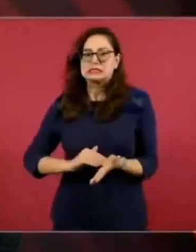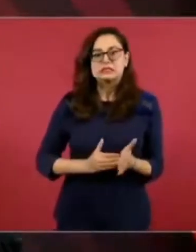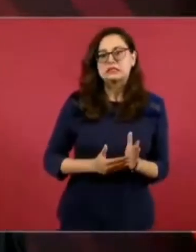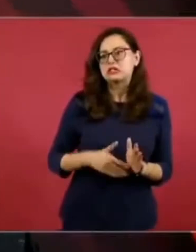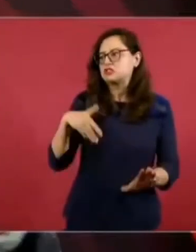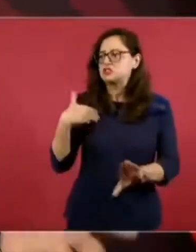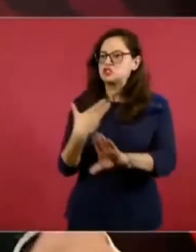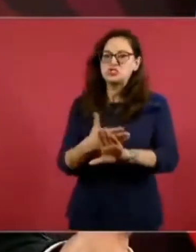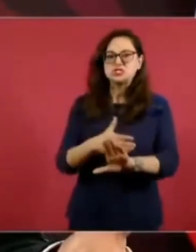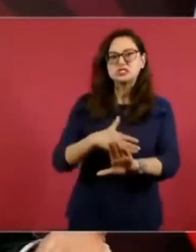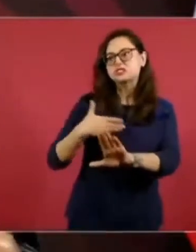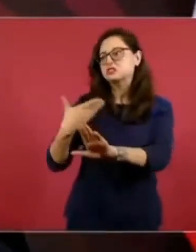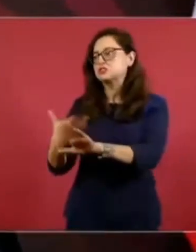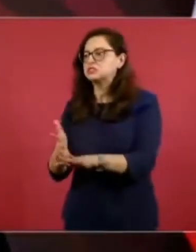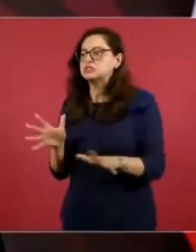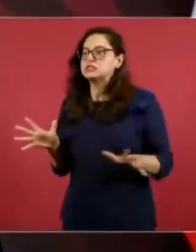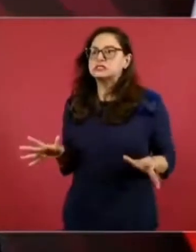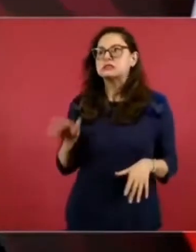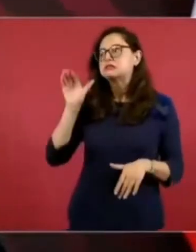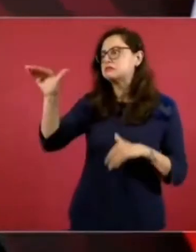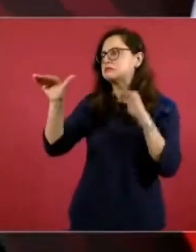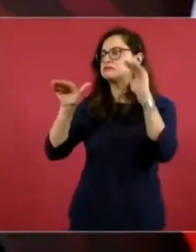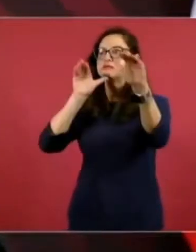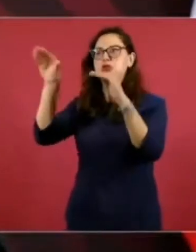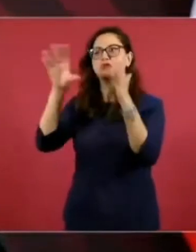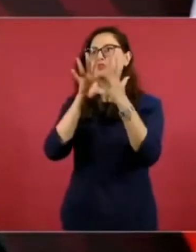para que se viole la Constitución.